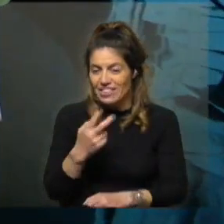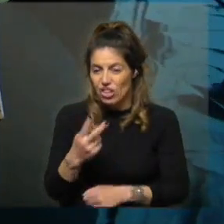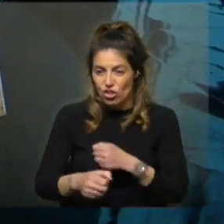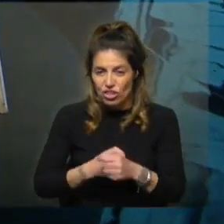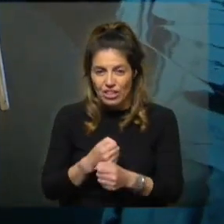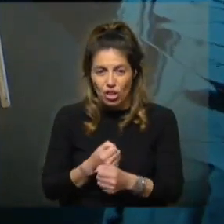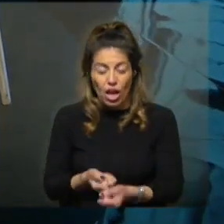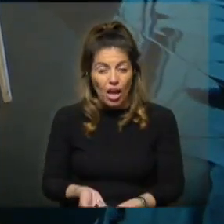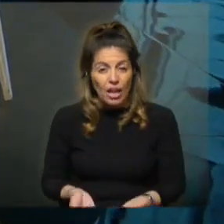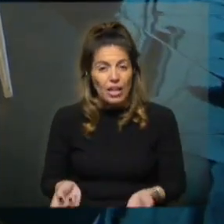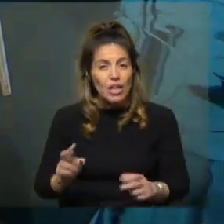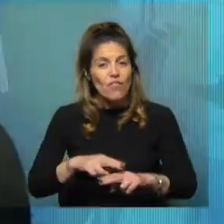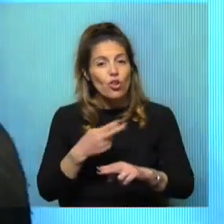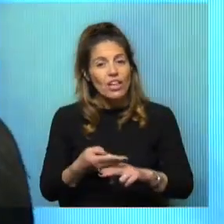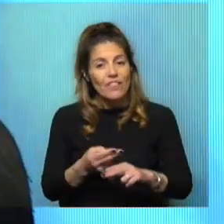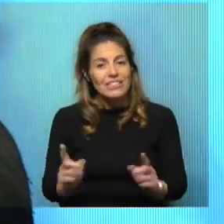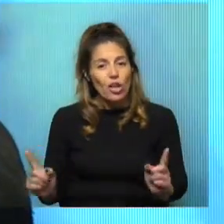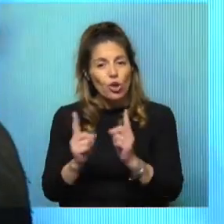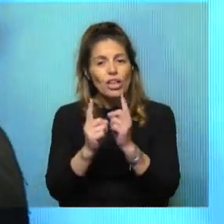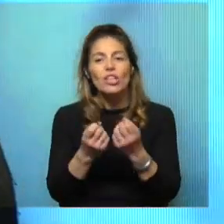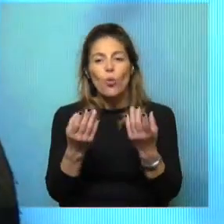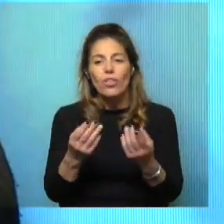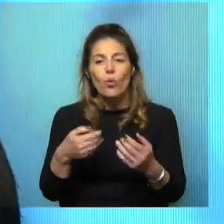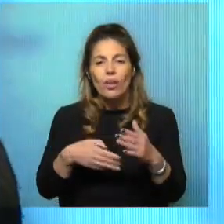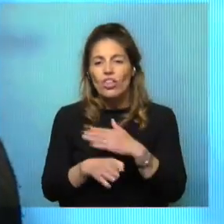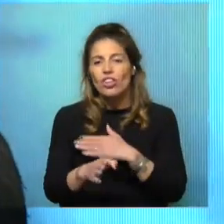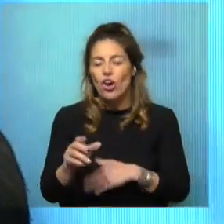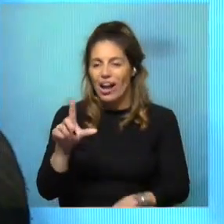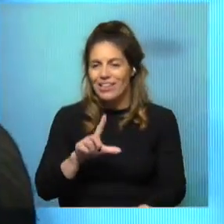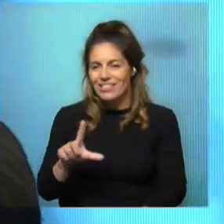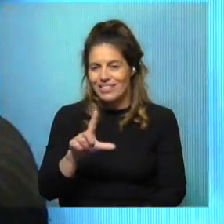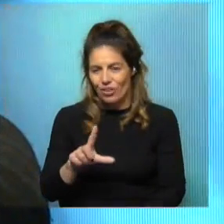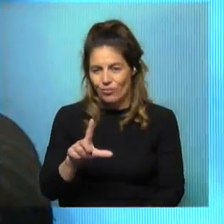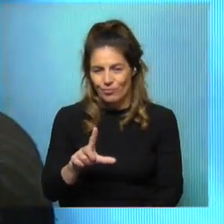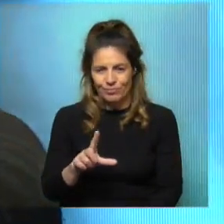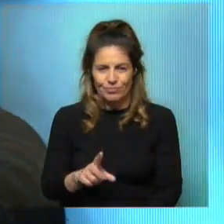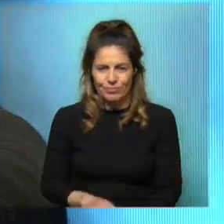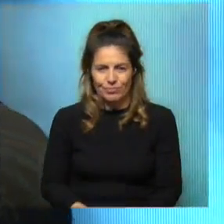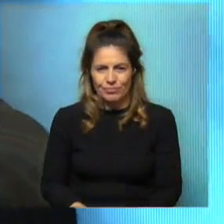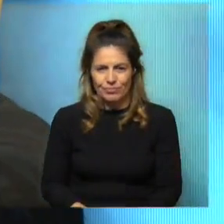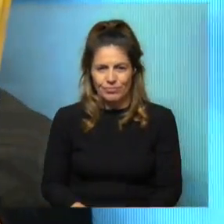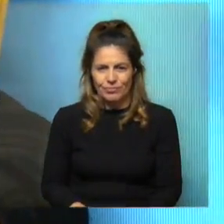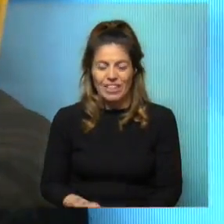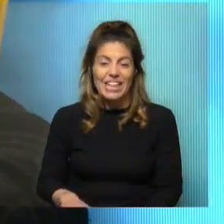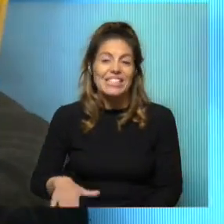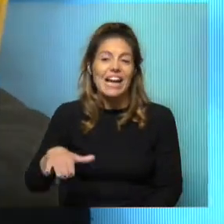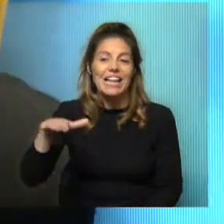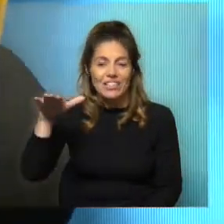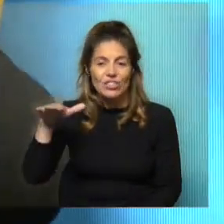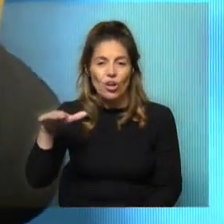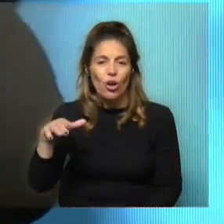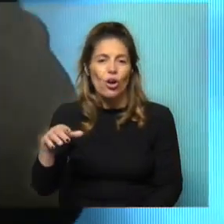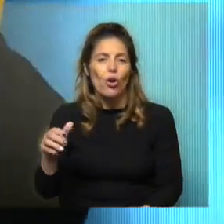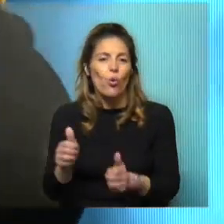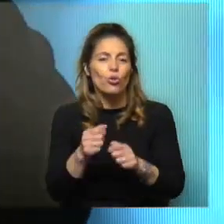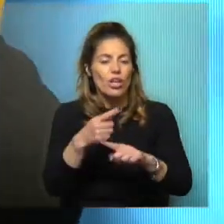la volviste a reencontrar cuándo cuando ya entraba al Liceo Sí sí ella se crió con sus tíos y bueno